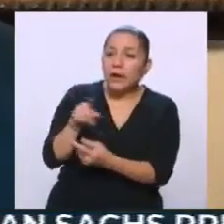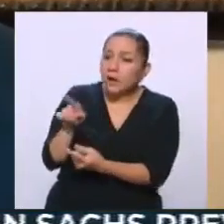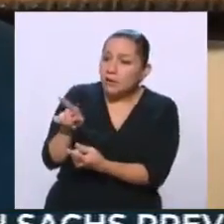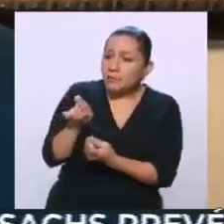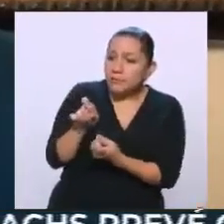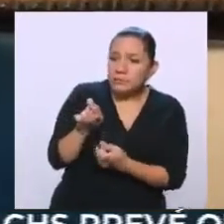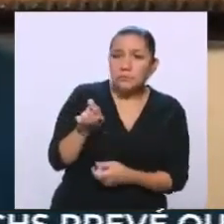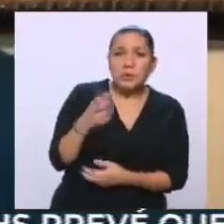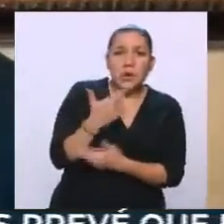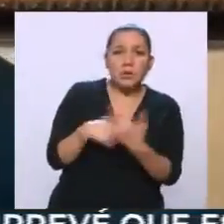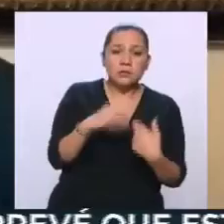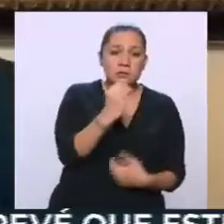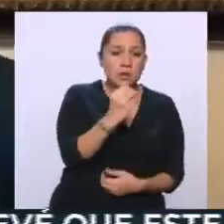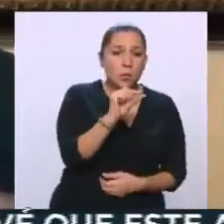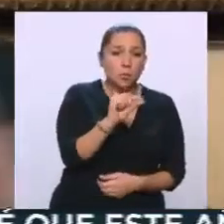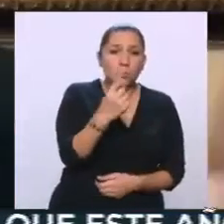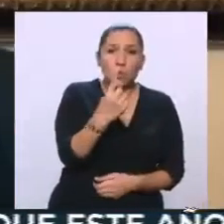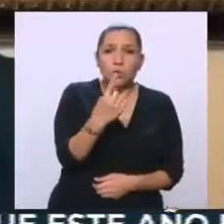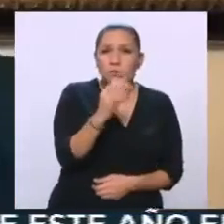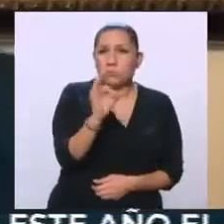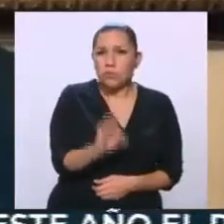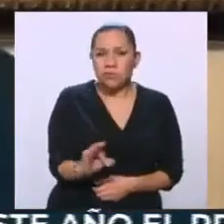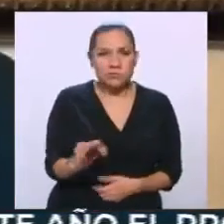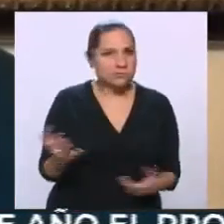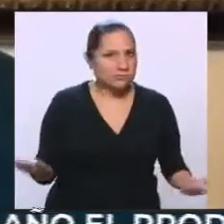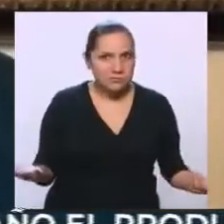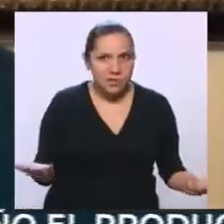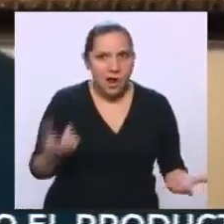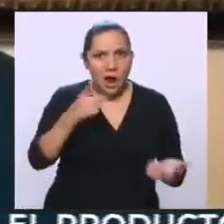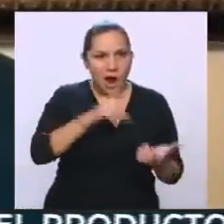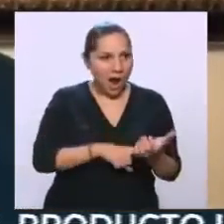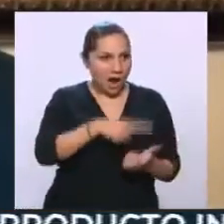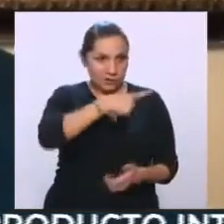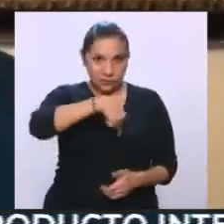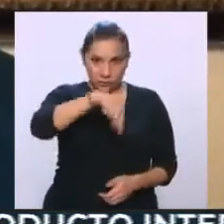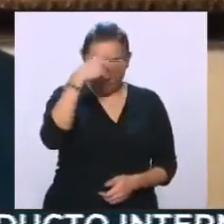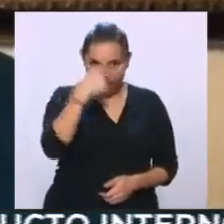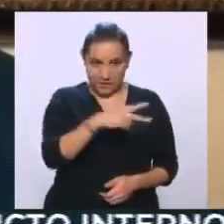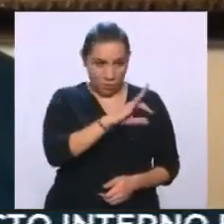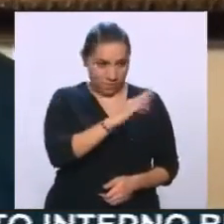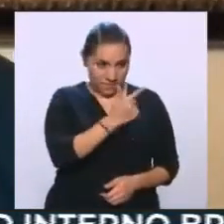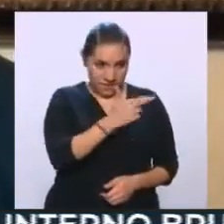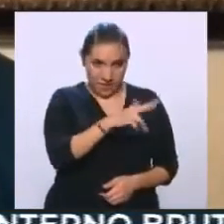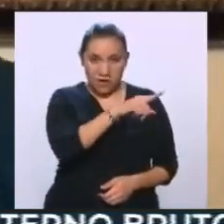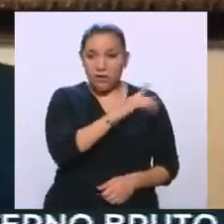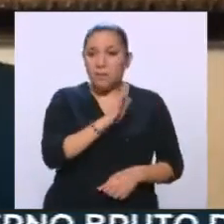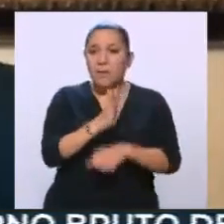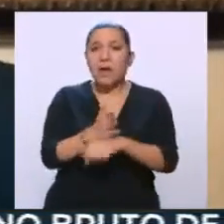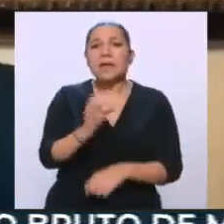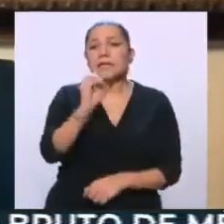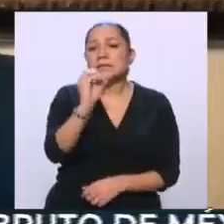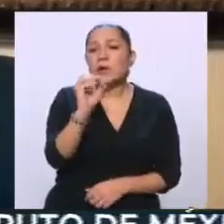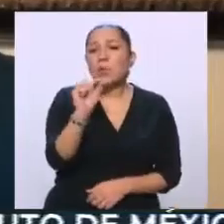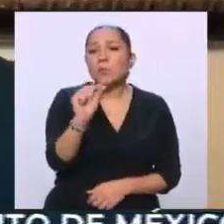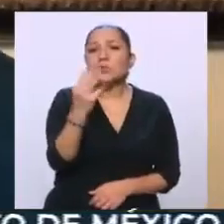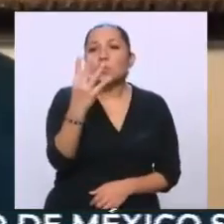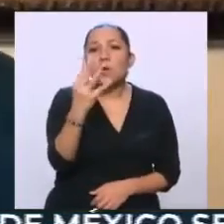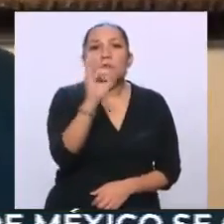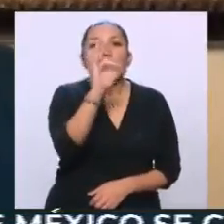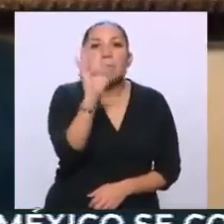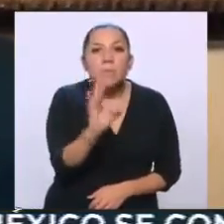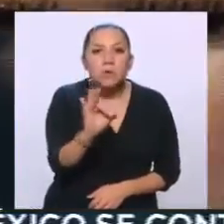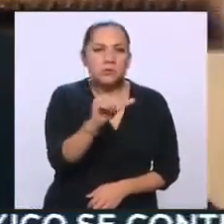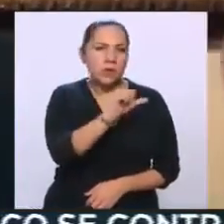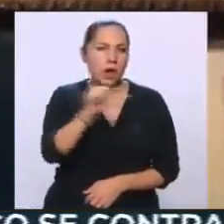entonces Procuraduría General de la República solamente sancionó, ¿qué creen?, al 0.4% de los delitos de lavado de